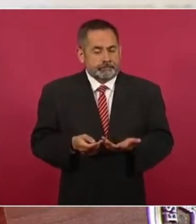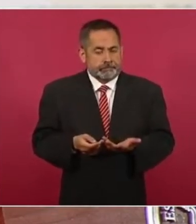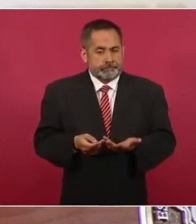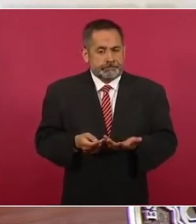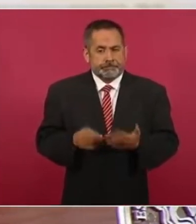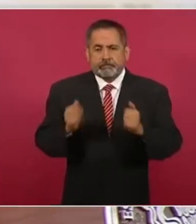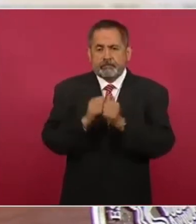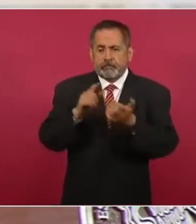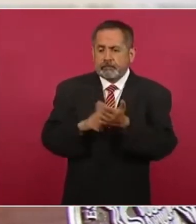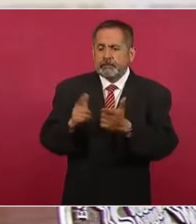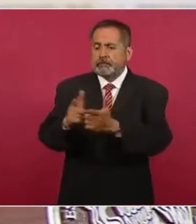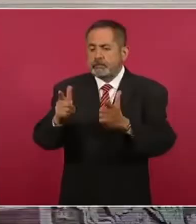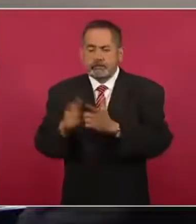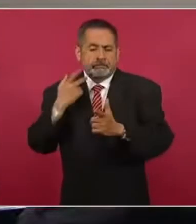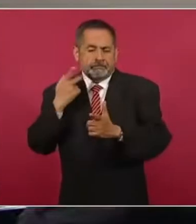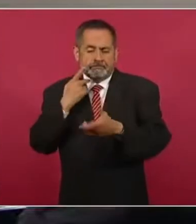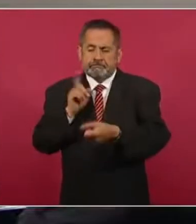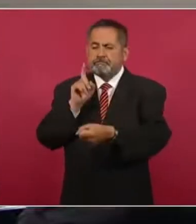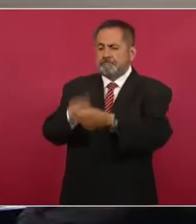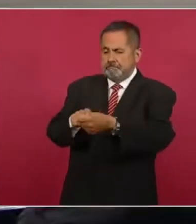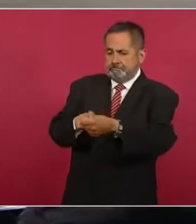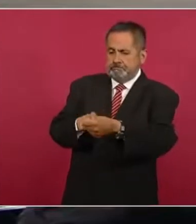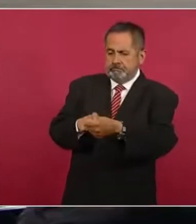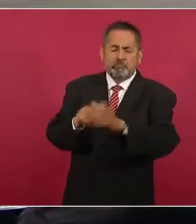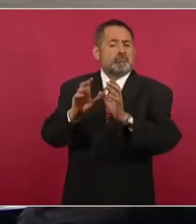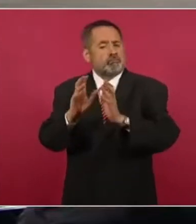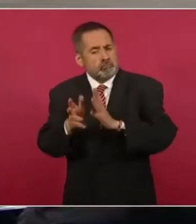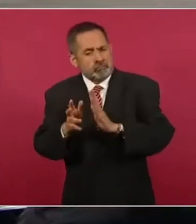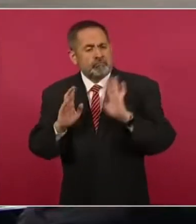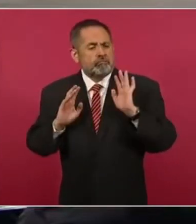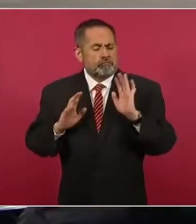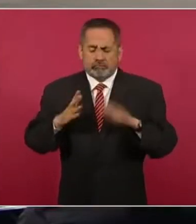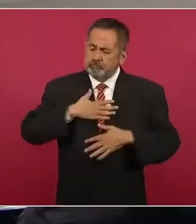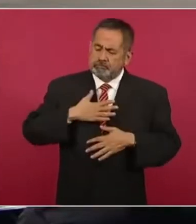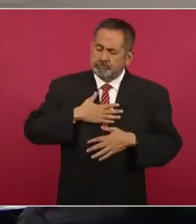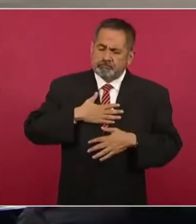a través de partidos, sino de